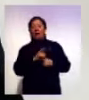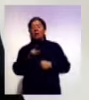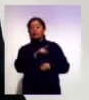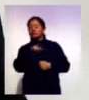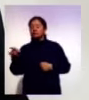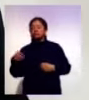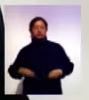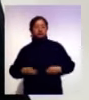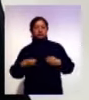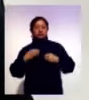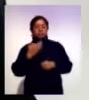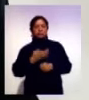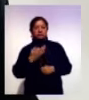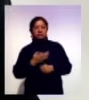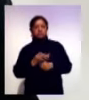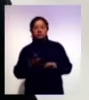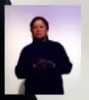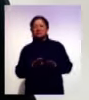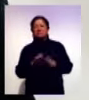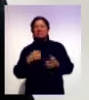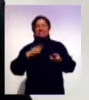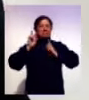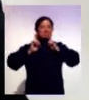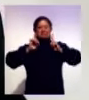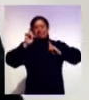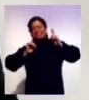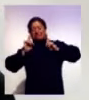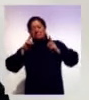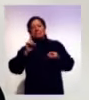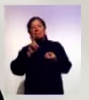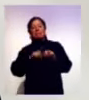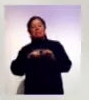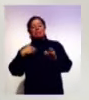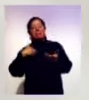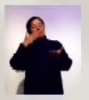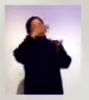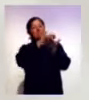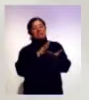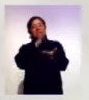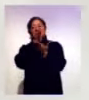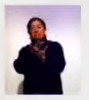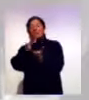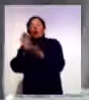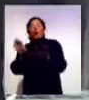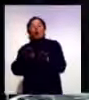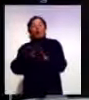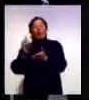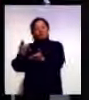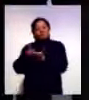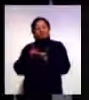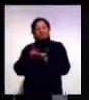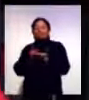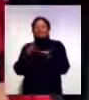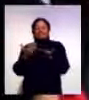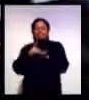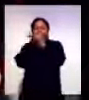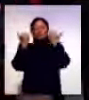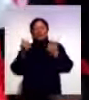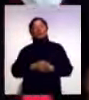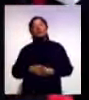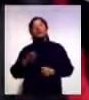la actualidad, ¿sí? Y que no saben a dónde acudir o en quién apoyarse. La caravana